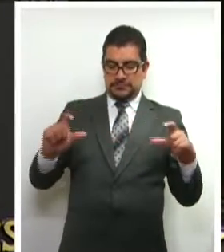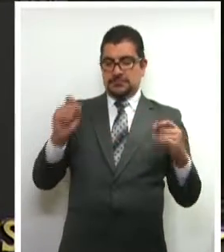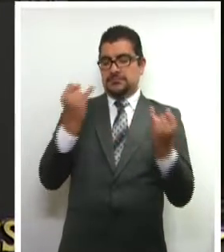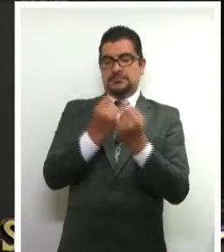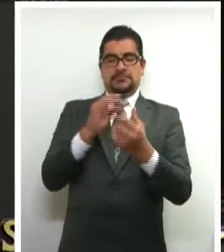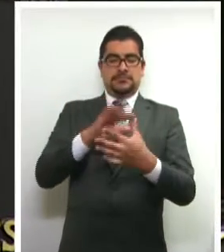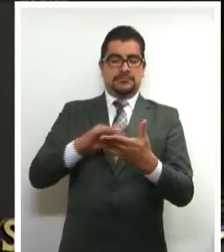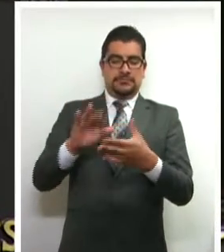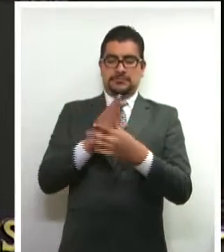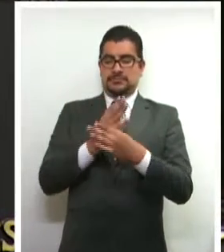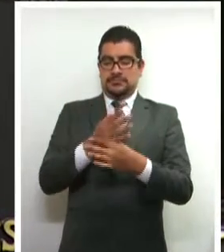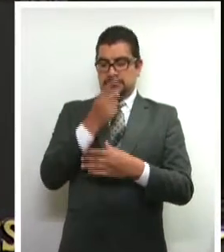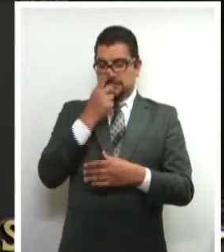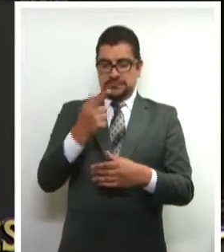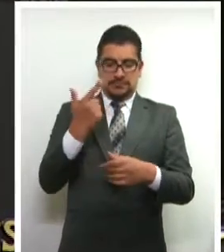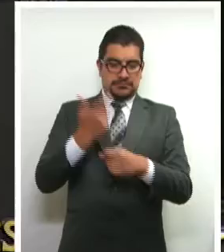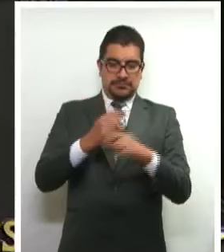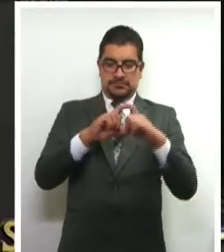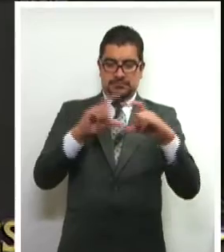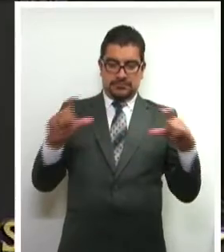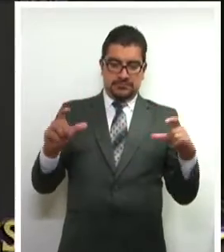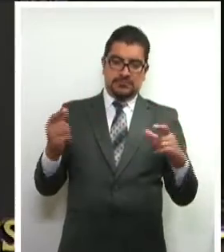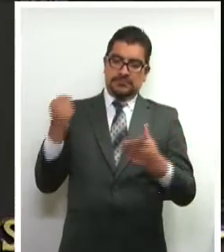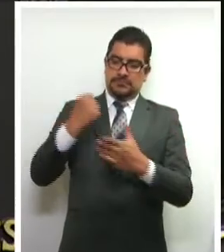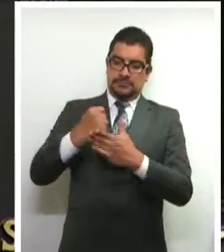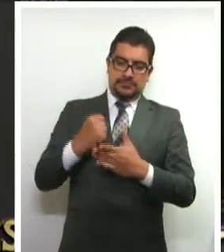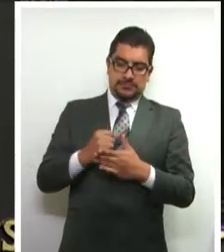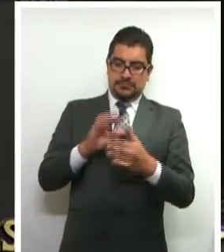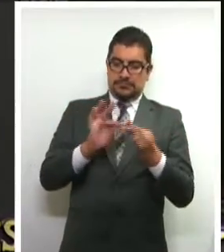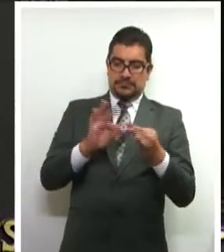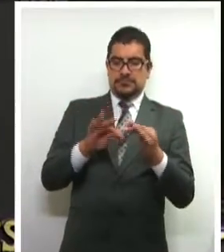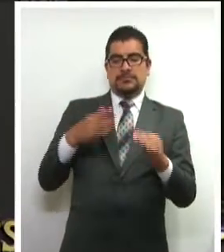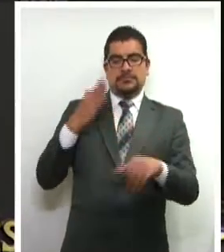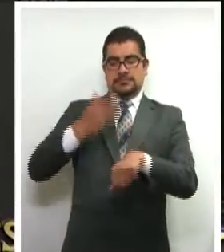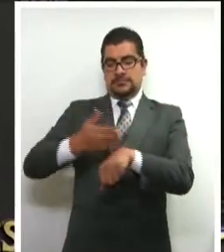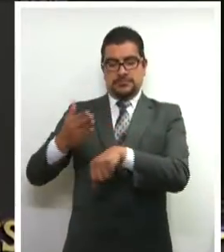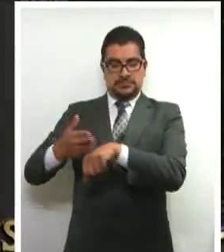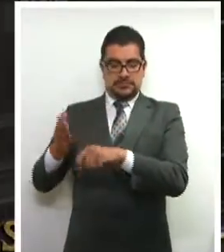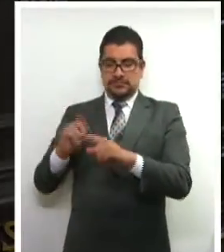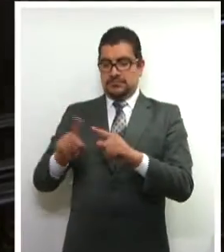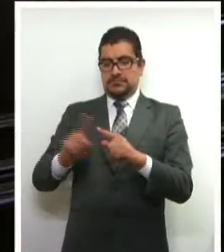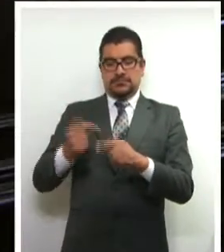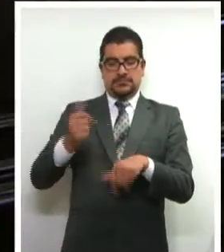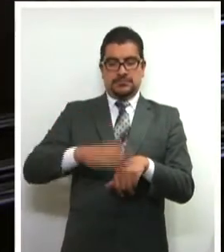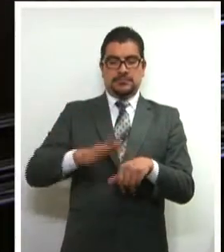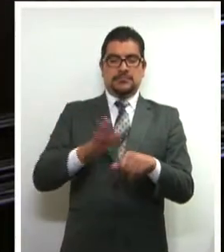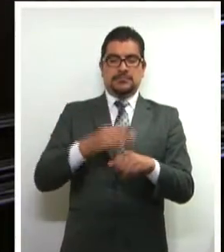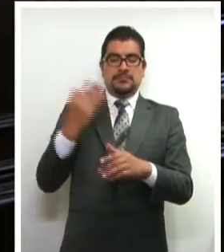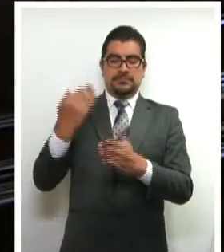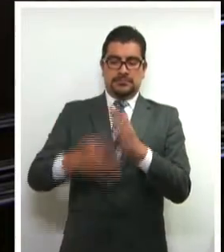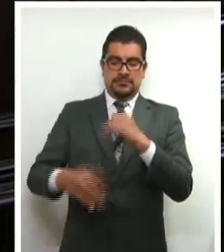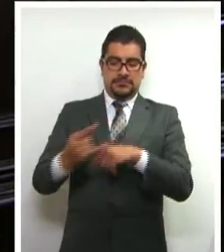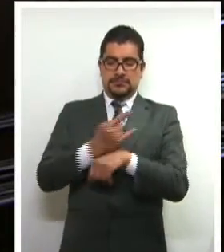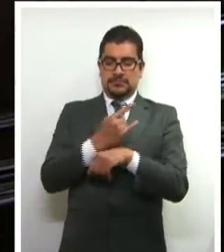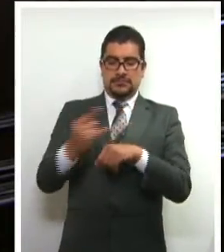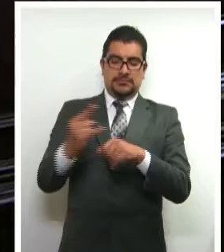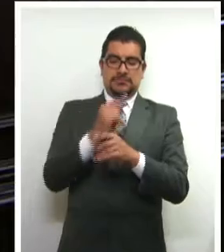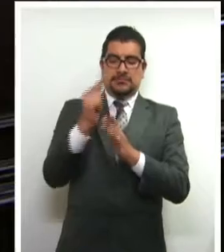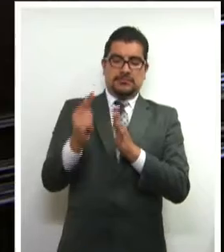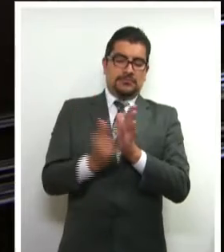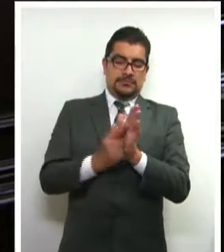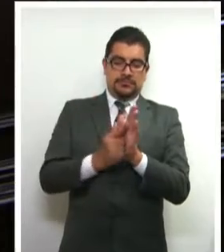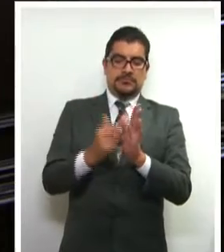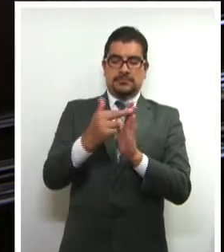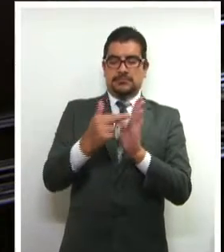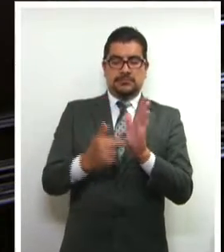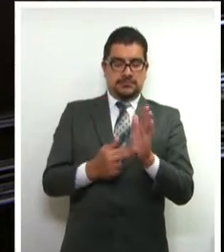dice, fracción séptima, imponer en los términos que prevé la ley sanciones administrativas por infracciones a las leyes y reglamentos. Fin de la